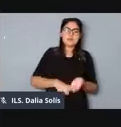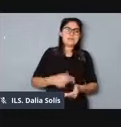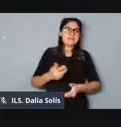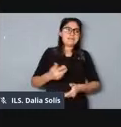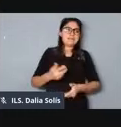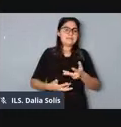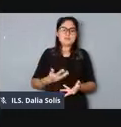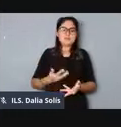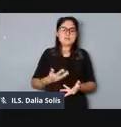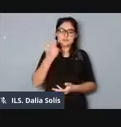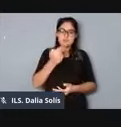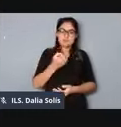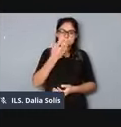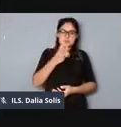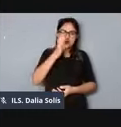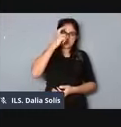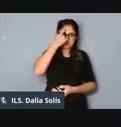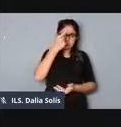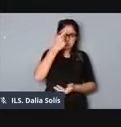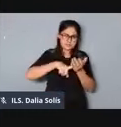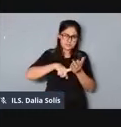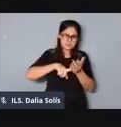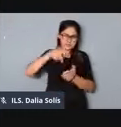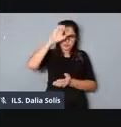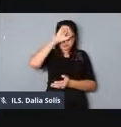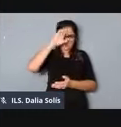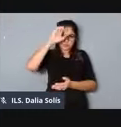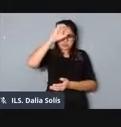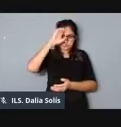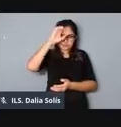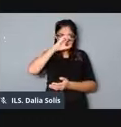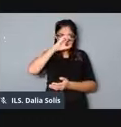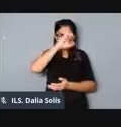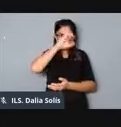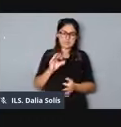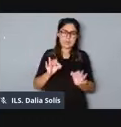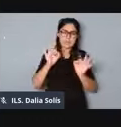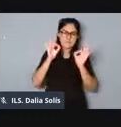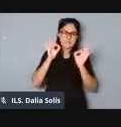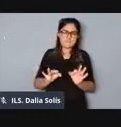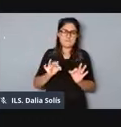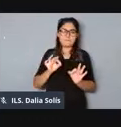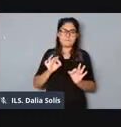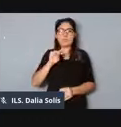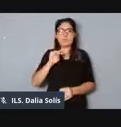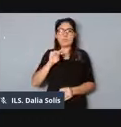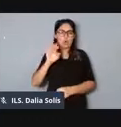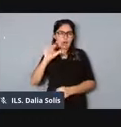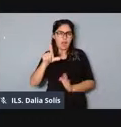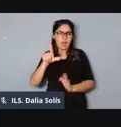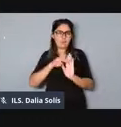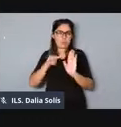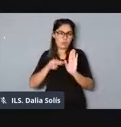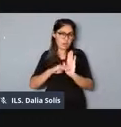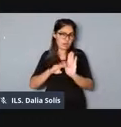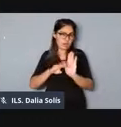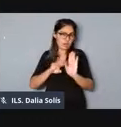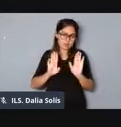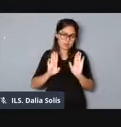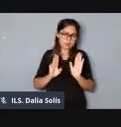moral, o sea, ¿no? Se conecte mi mente con mi emoción y diga, híjole, chin, qué pena. O cuando te llevaste el cambio,